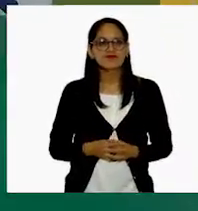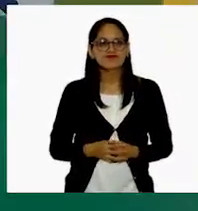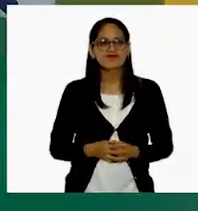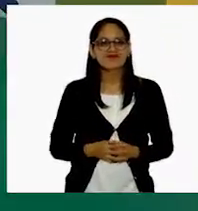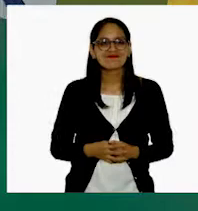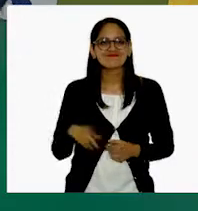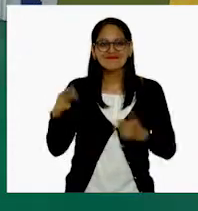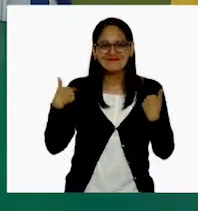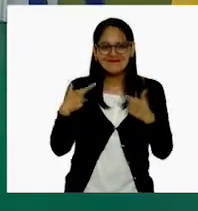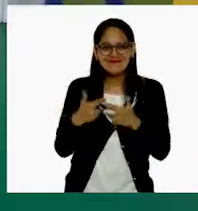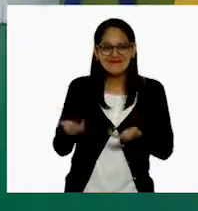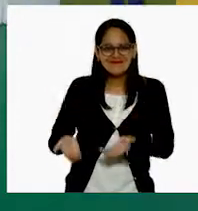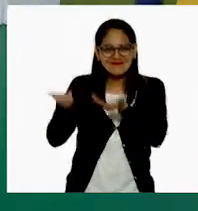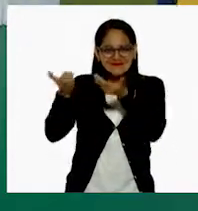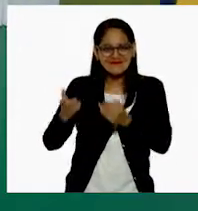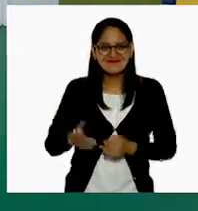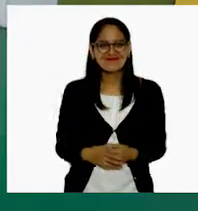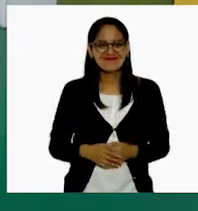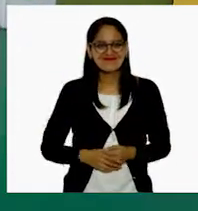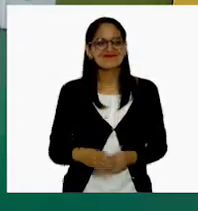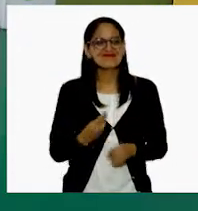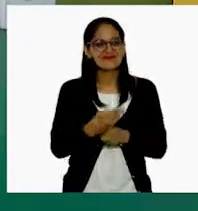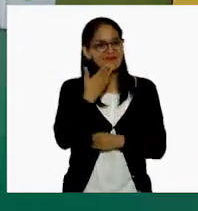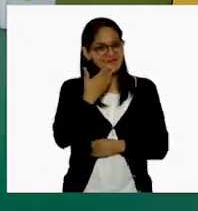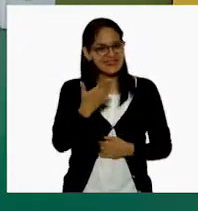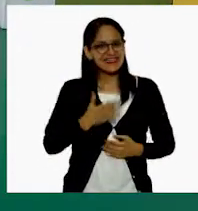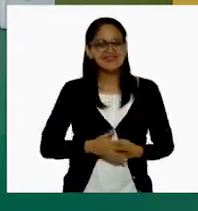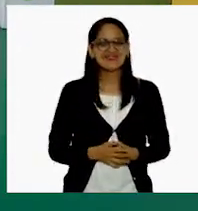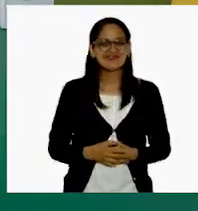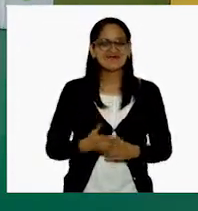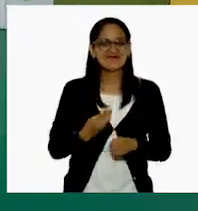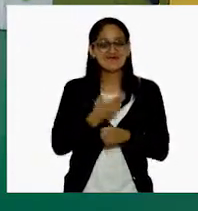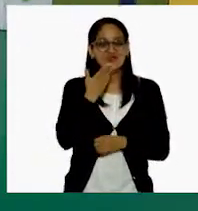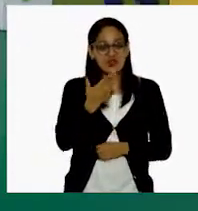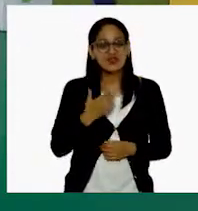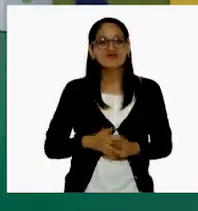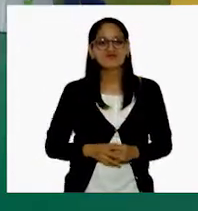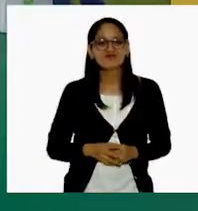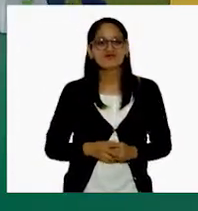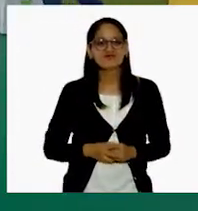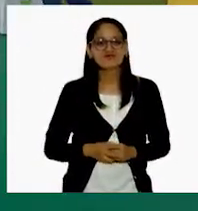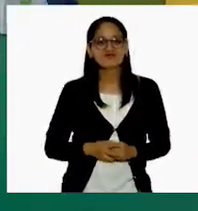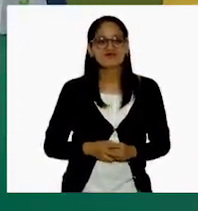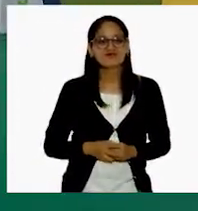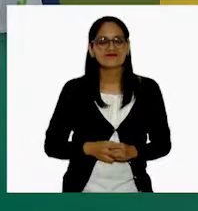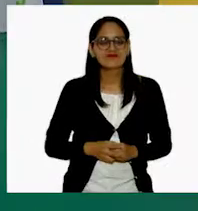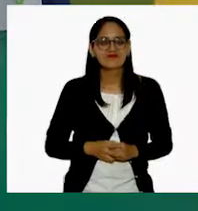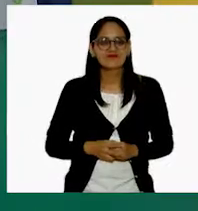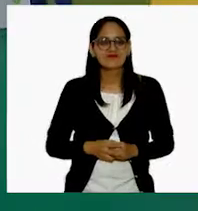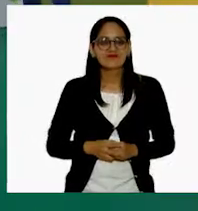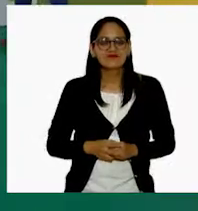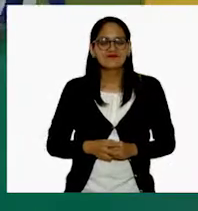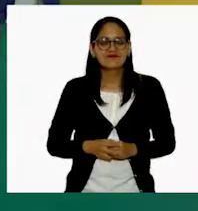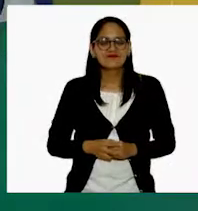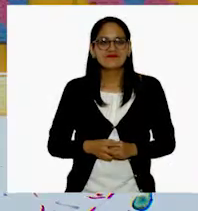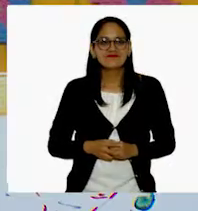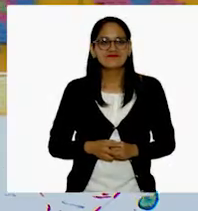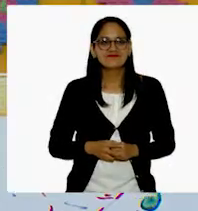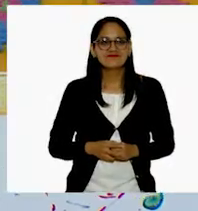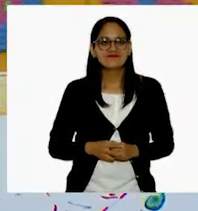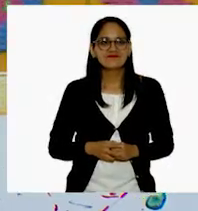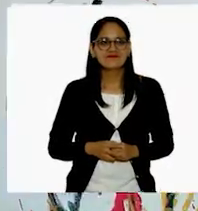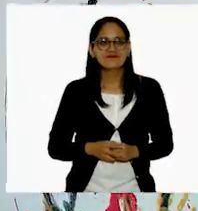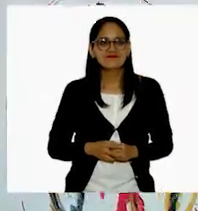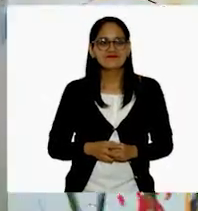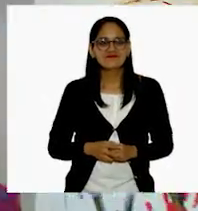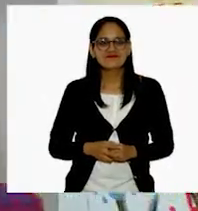¡Maestra! Muy bien, ¡ay, Gloria! ¡Ya se fue! ¡Muy bien! ¡Ay, Mariana!